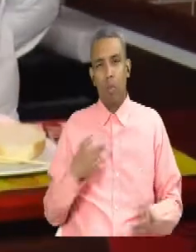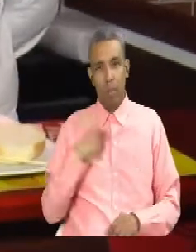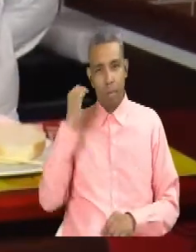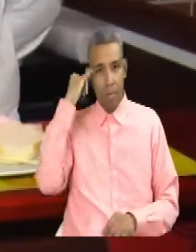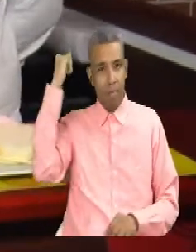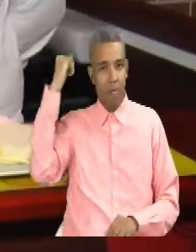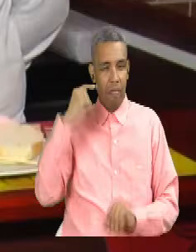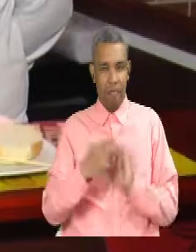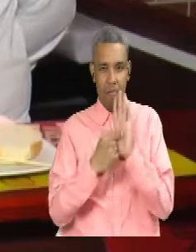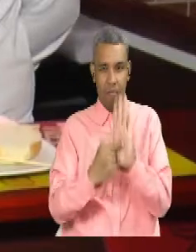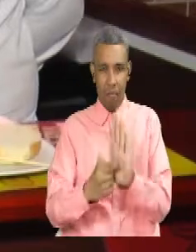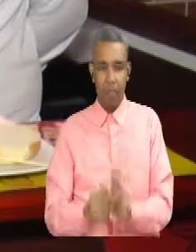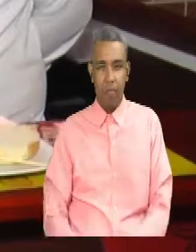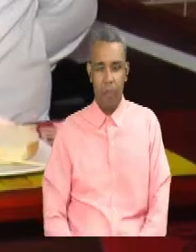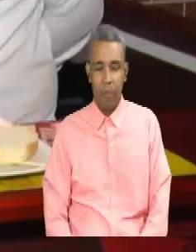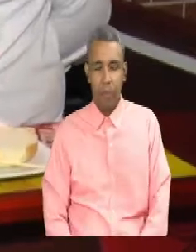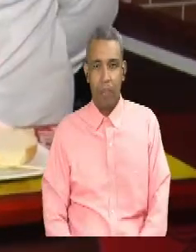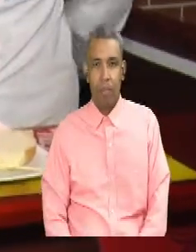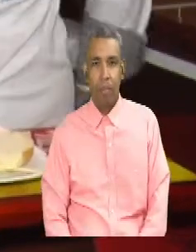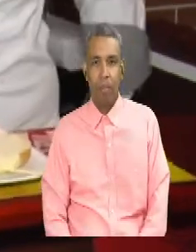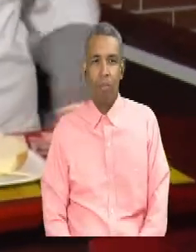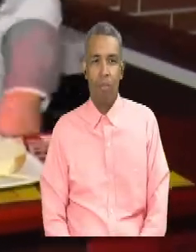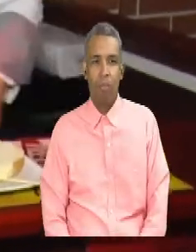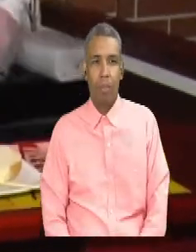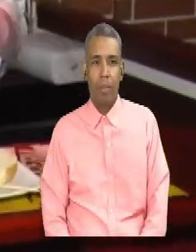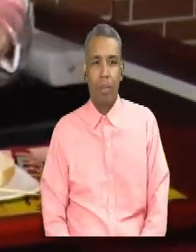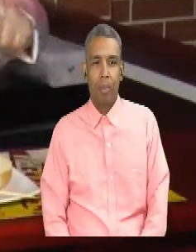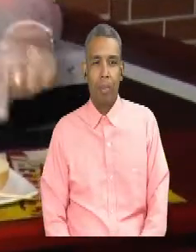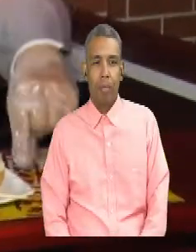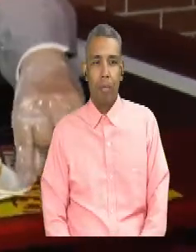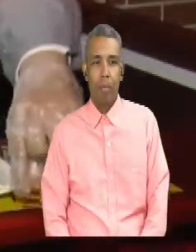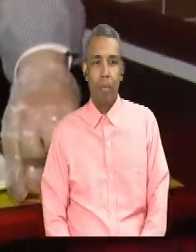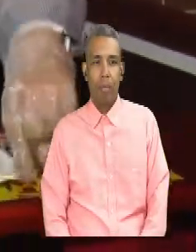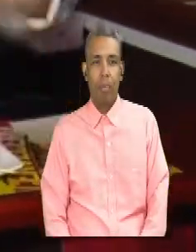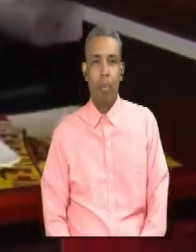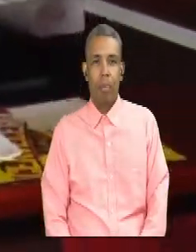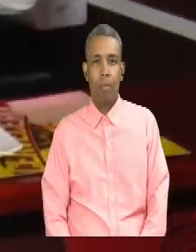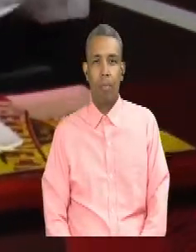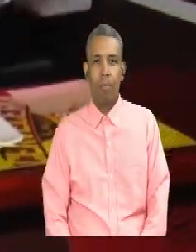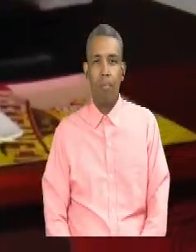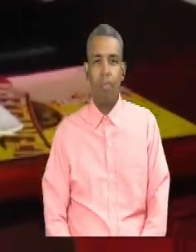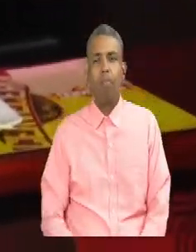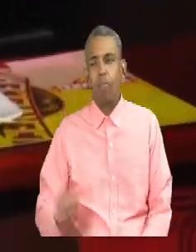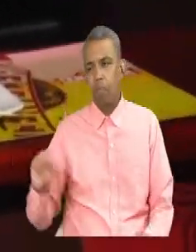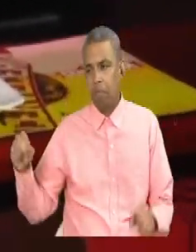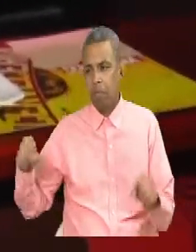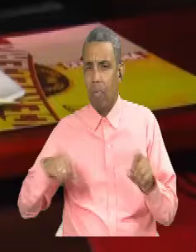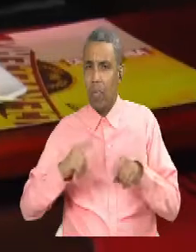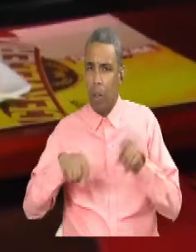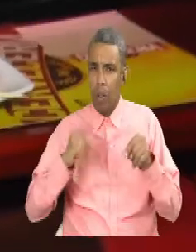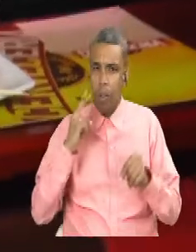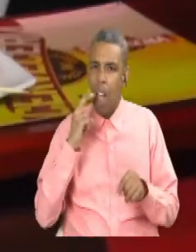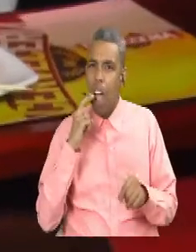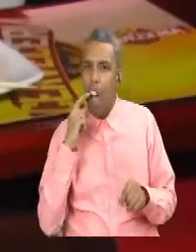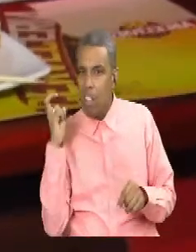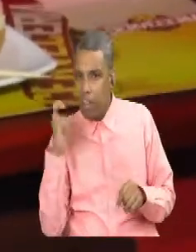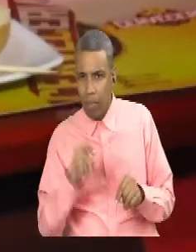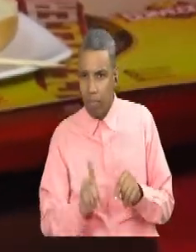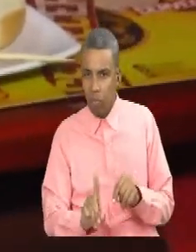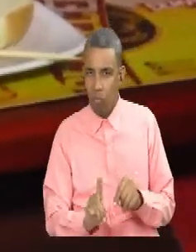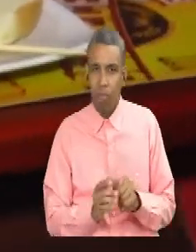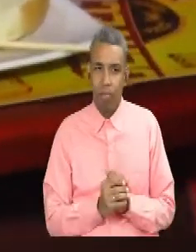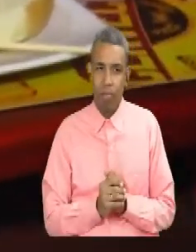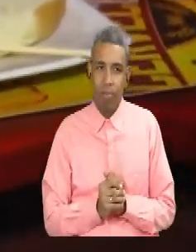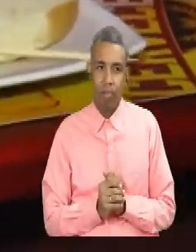precisamente, cuáles son los ingredientes que tiene esta hamburguesa. Bueno, Jennifer, sí, como lo decías, para los que no son amantes de la carne de res, tenemos